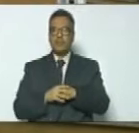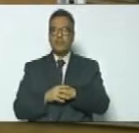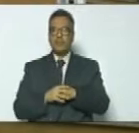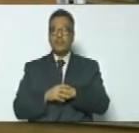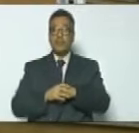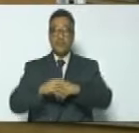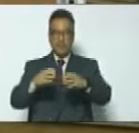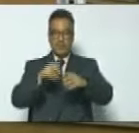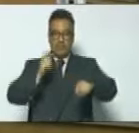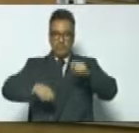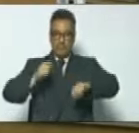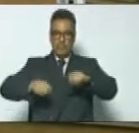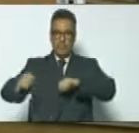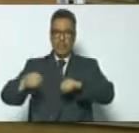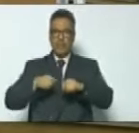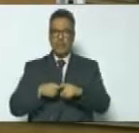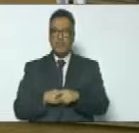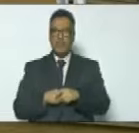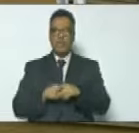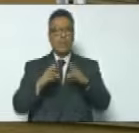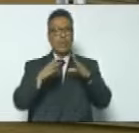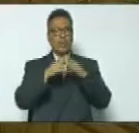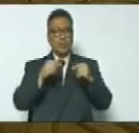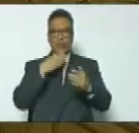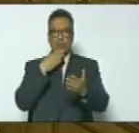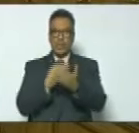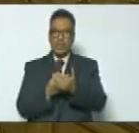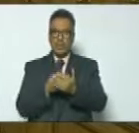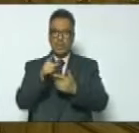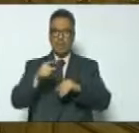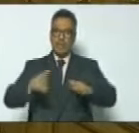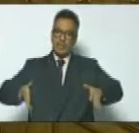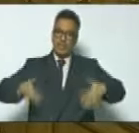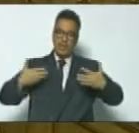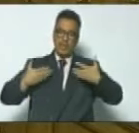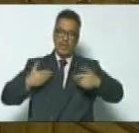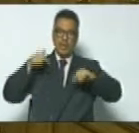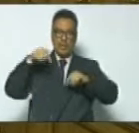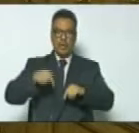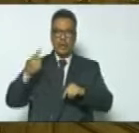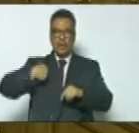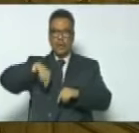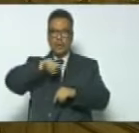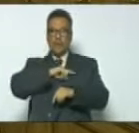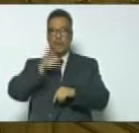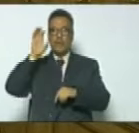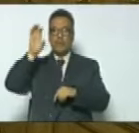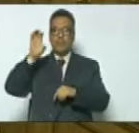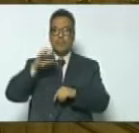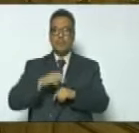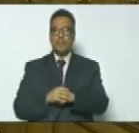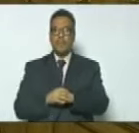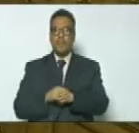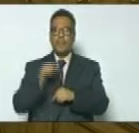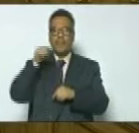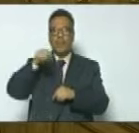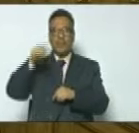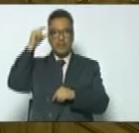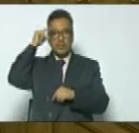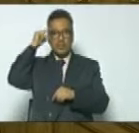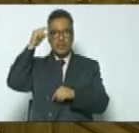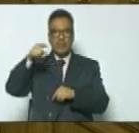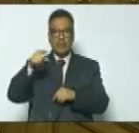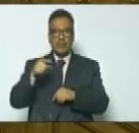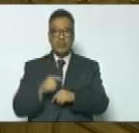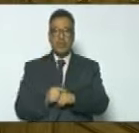A esa banda. A todos agradecerles por la alegría que le dieron a nuestro país. Esos días de